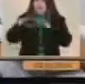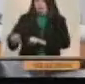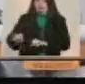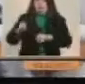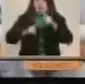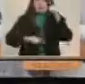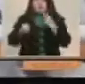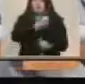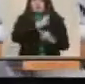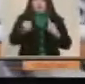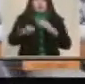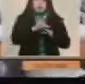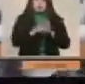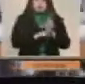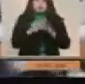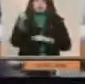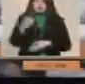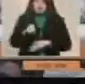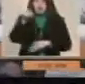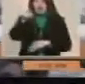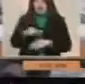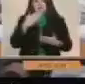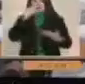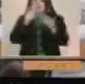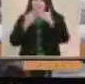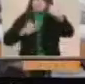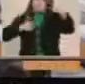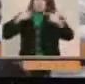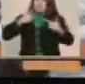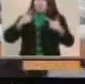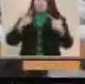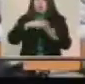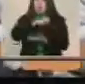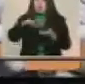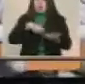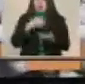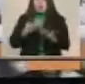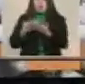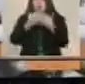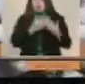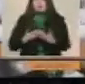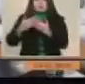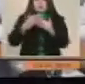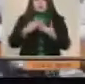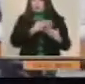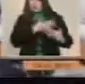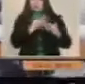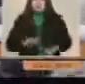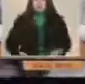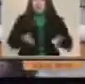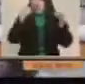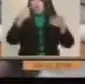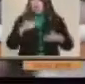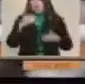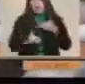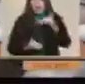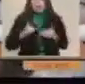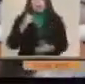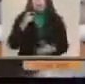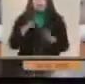violar lo que significa la Constitución nacional aquí se va a encontrar con un movimiento estudiantil que va a ir hacia adelante y que no va a permitir que ellos avancen en el